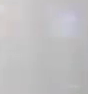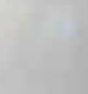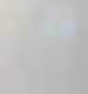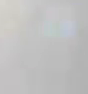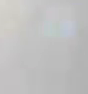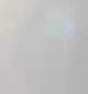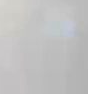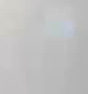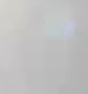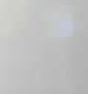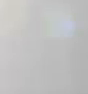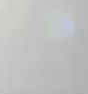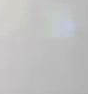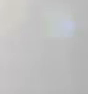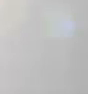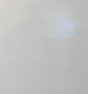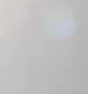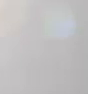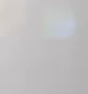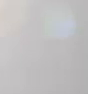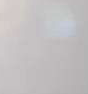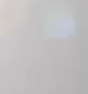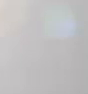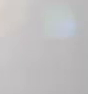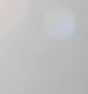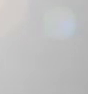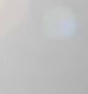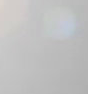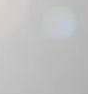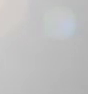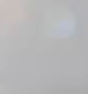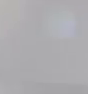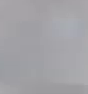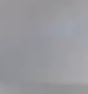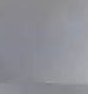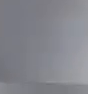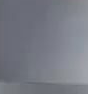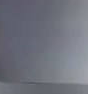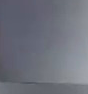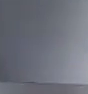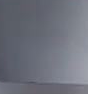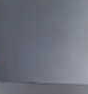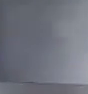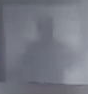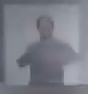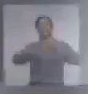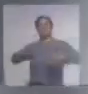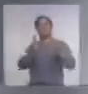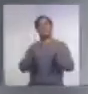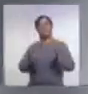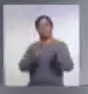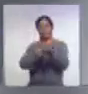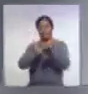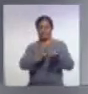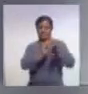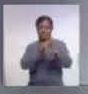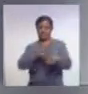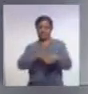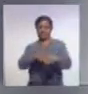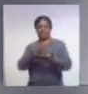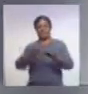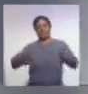Ya estamos de regreso. Gracias por continuar aquí en